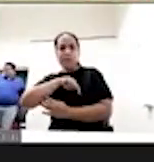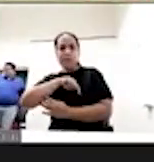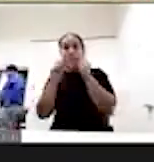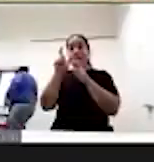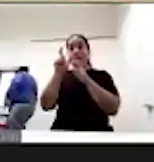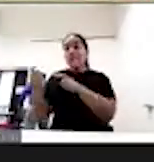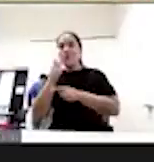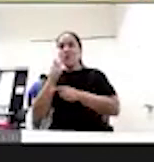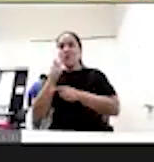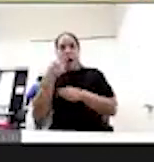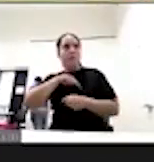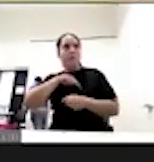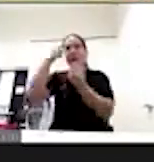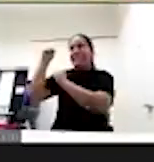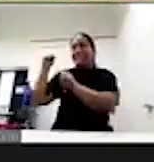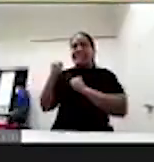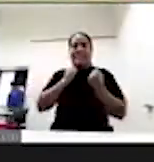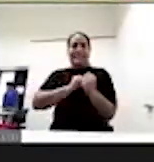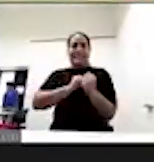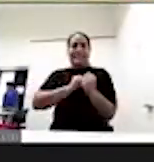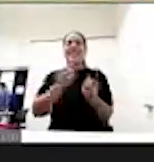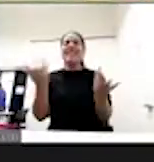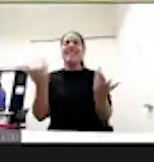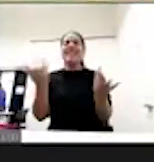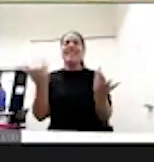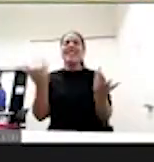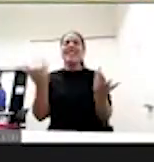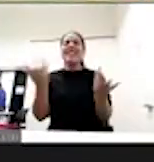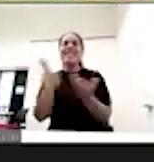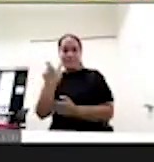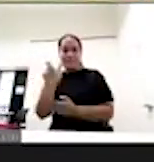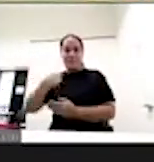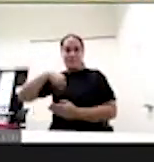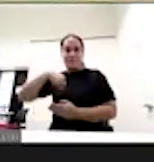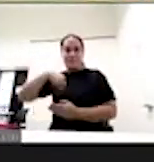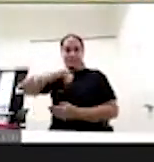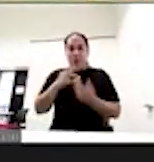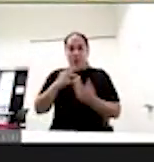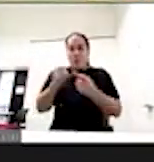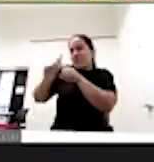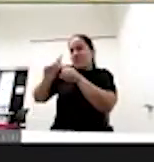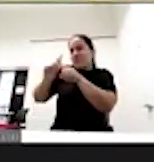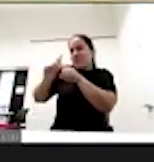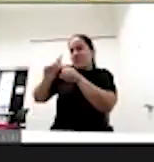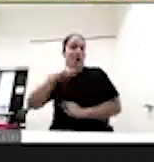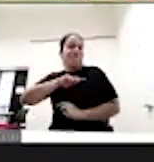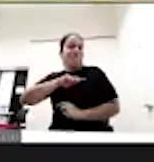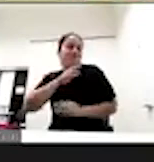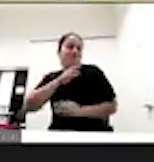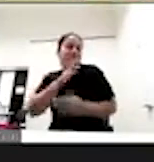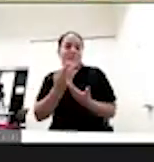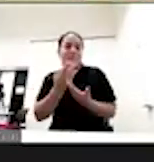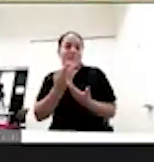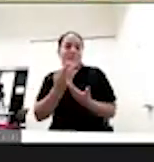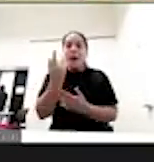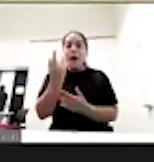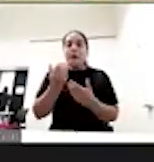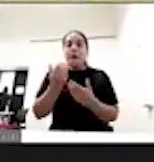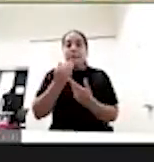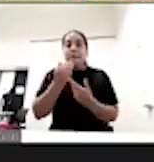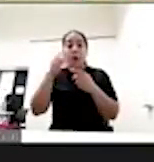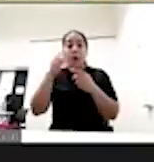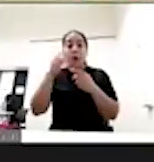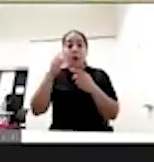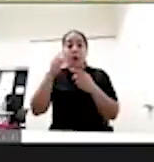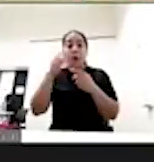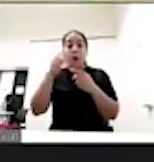nosotros de distinta índole. Nuestra seguridad está en peligro si alguna vez